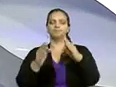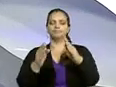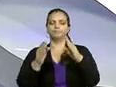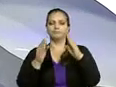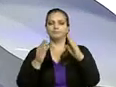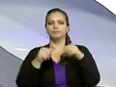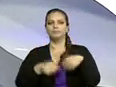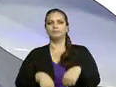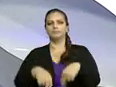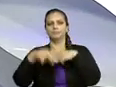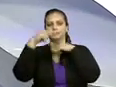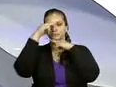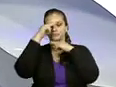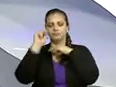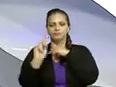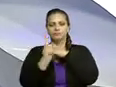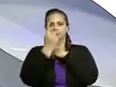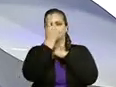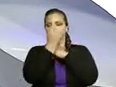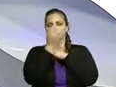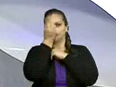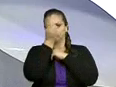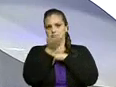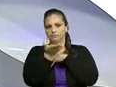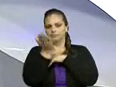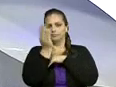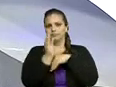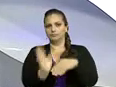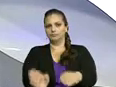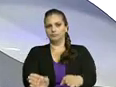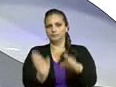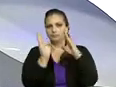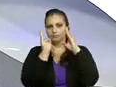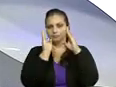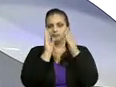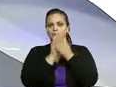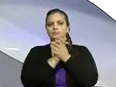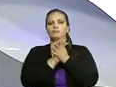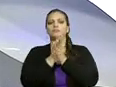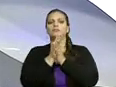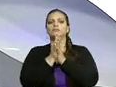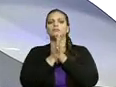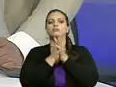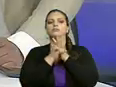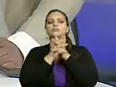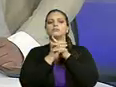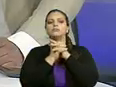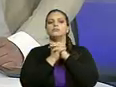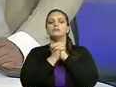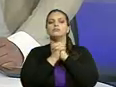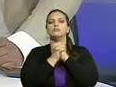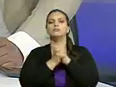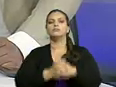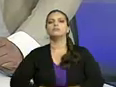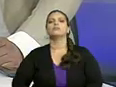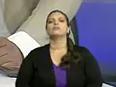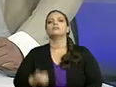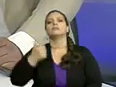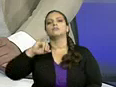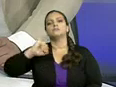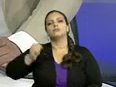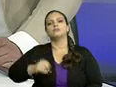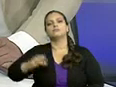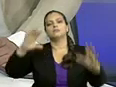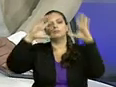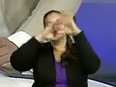noticia, aquí primera emisión. Atención. Dos ataques a mano armada se registraron la noche del jueves en